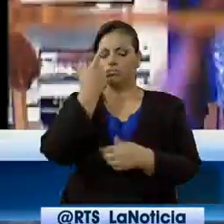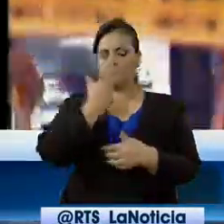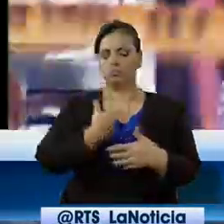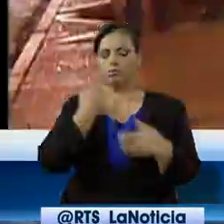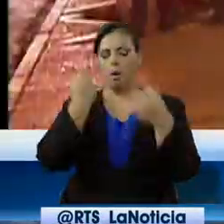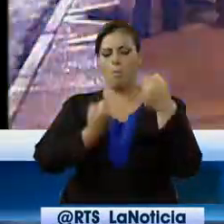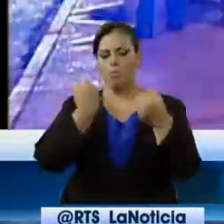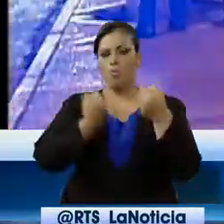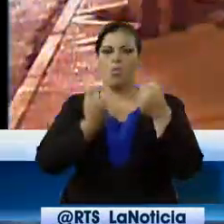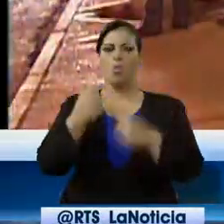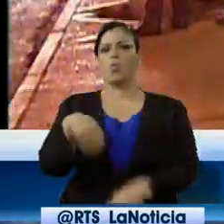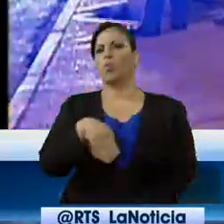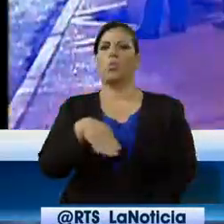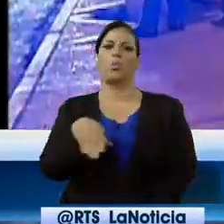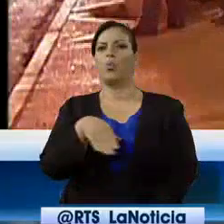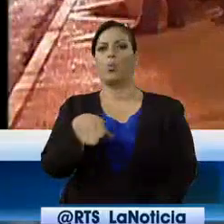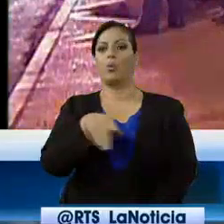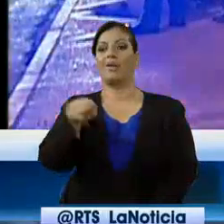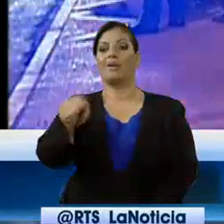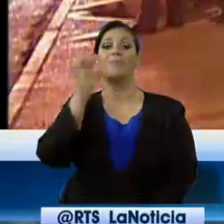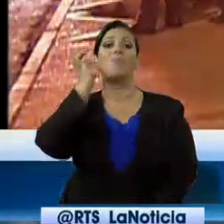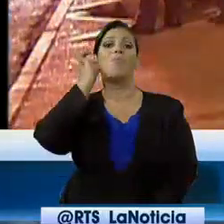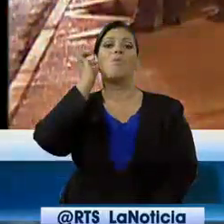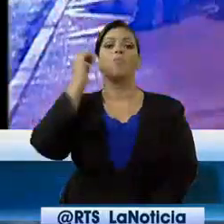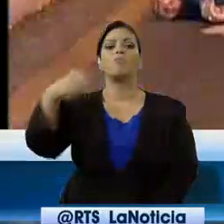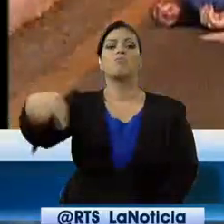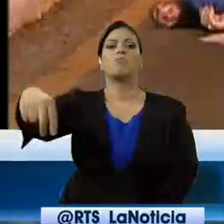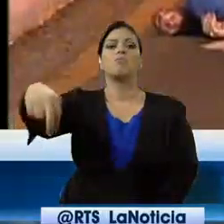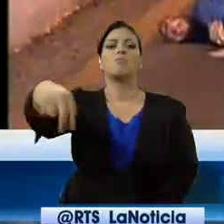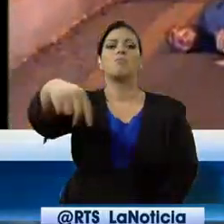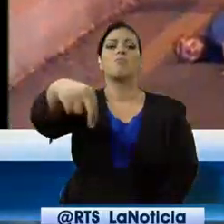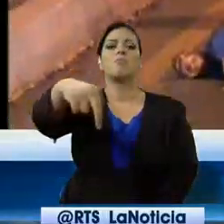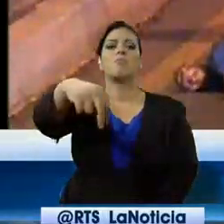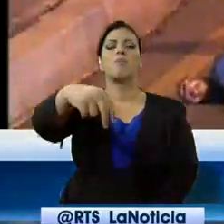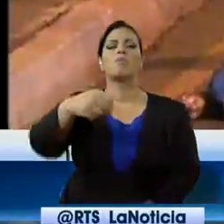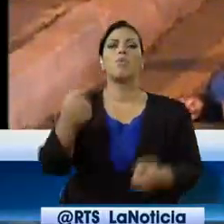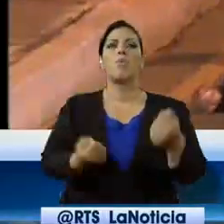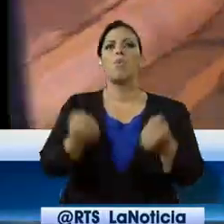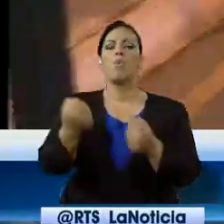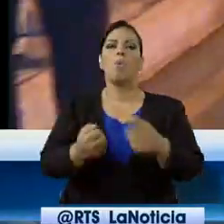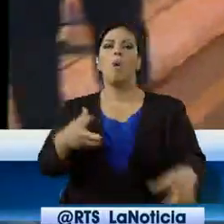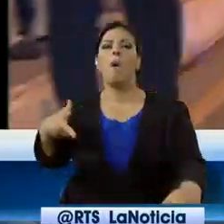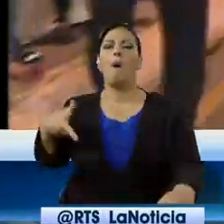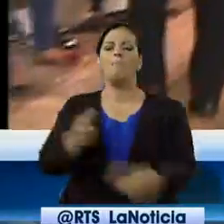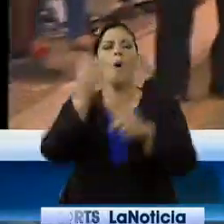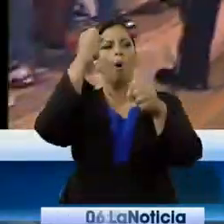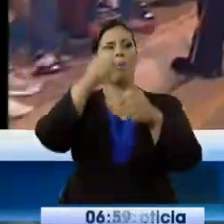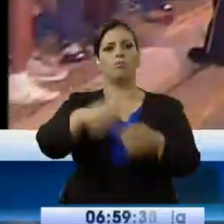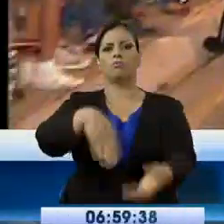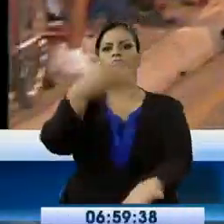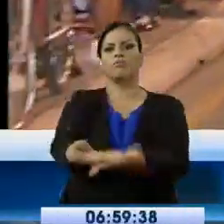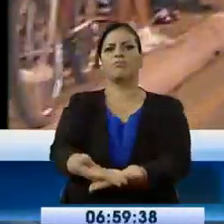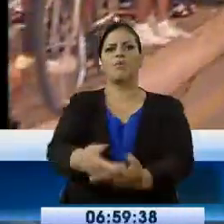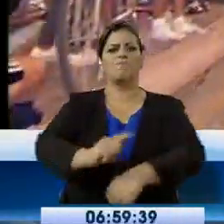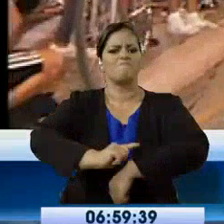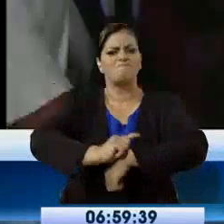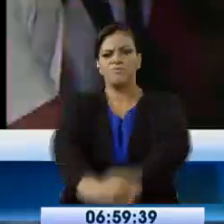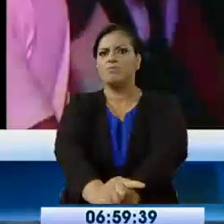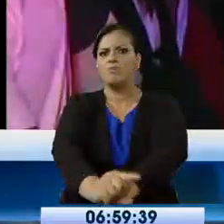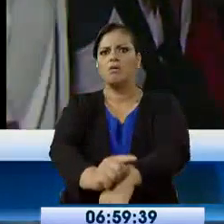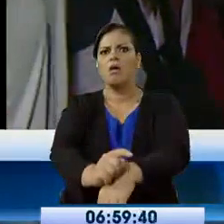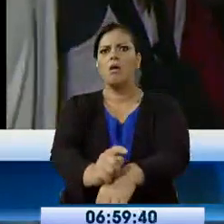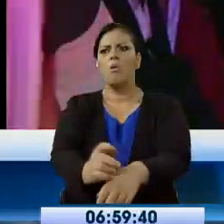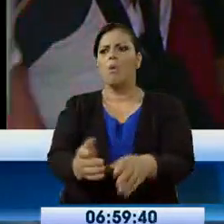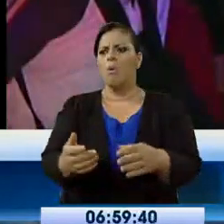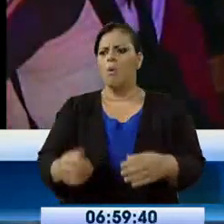de Julio, a la altura de la ciudadela Las Tejas. El fuerte impacto acabó de inmediato con su vida.